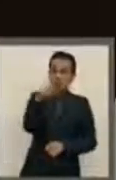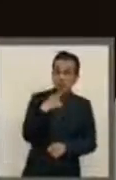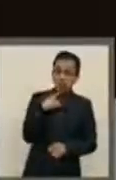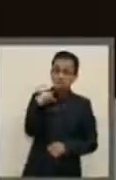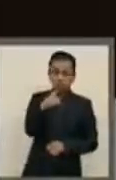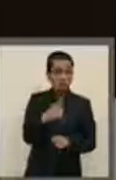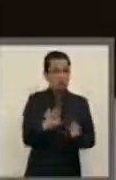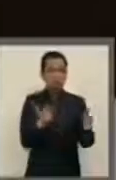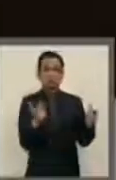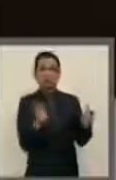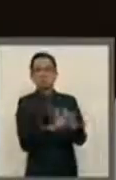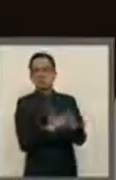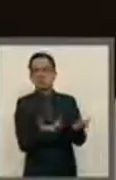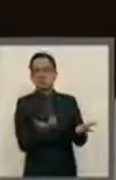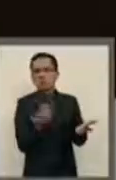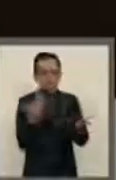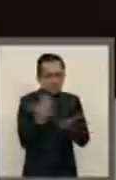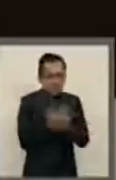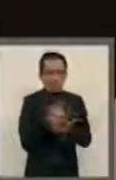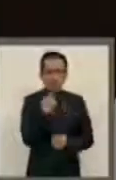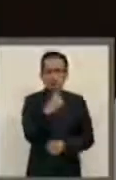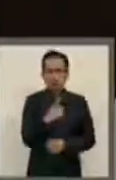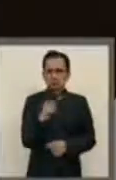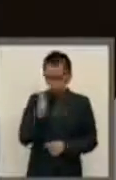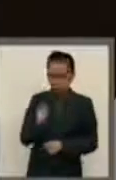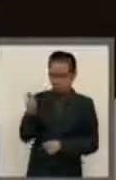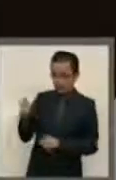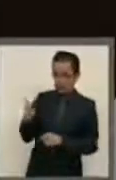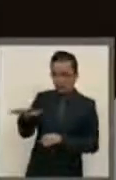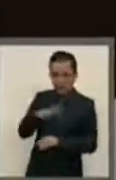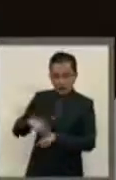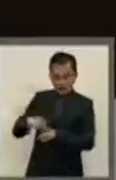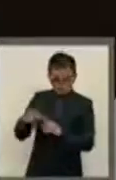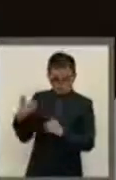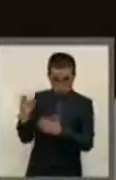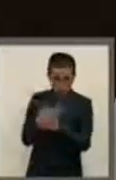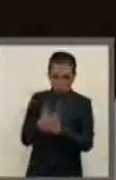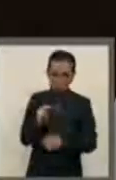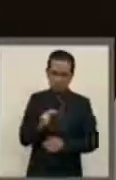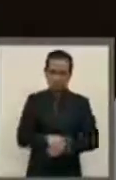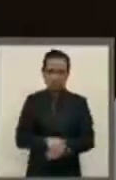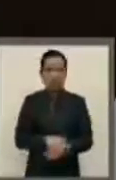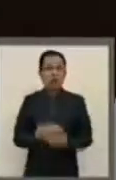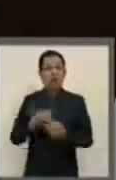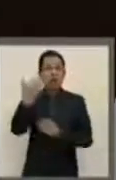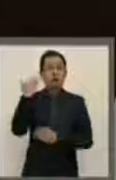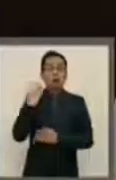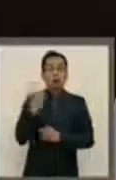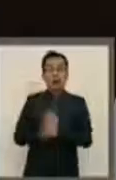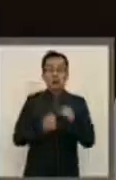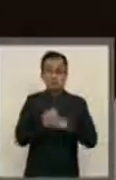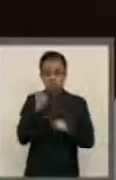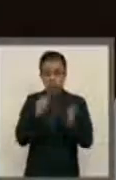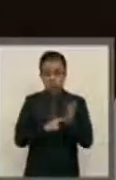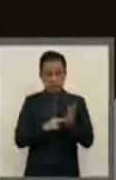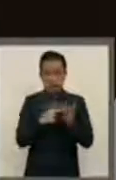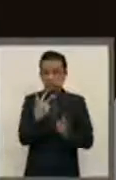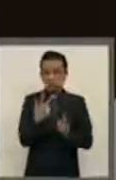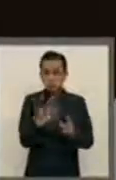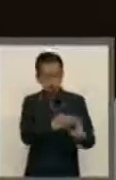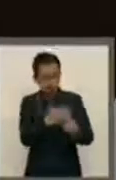que reduzca la delincuencia. Existen casos de secuestro que desde el 2008 no han sido